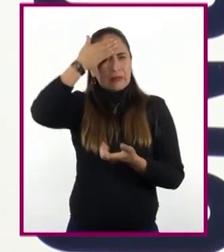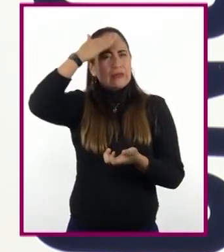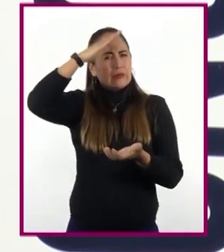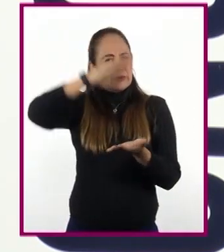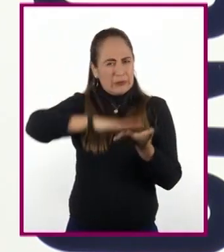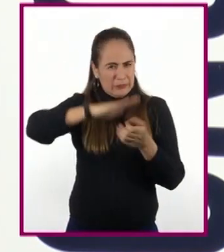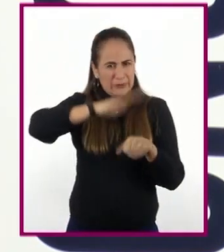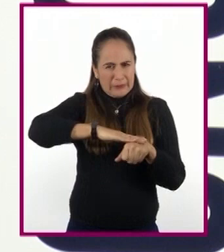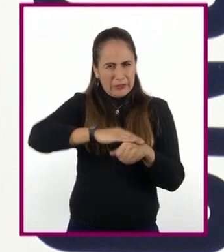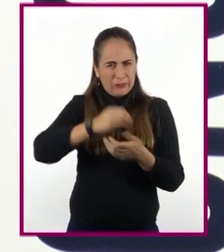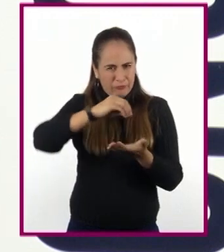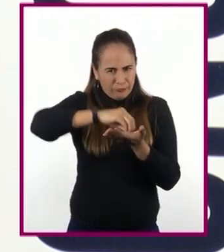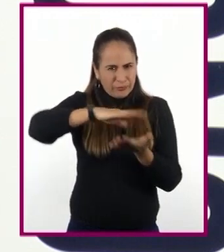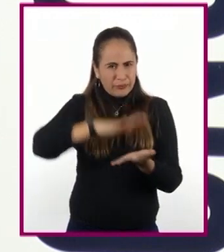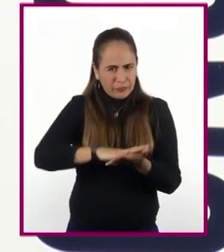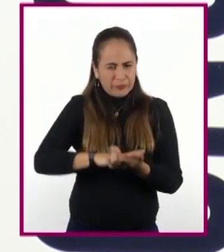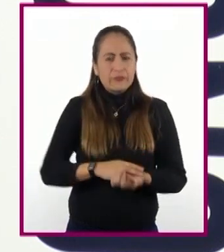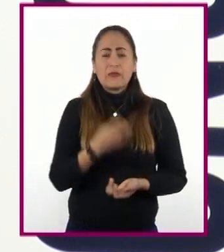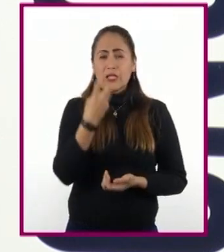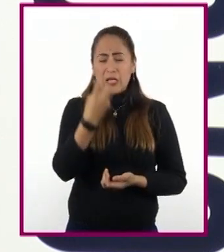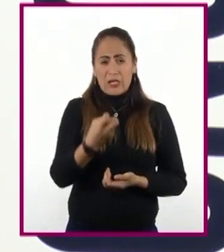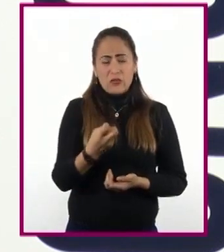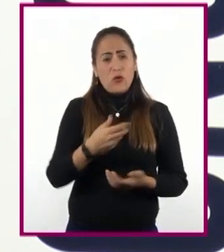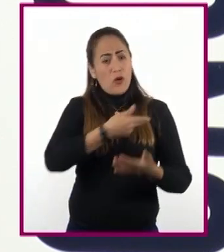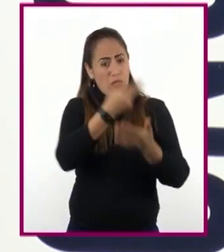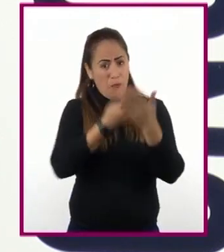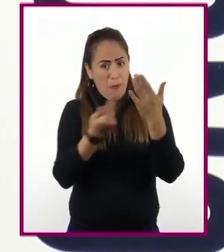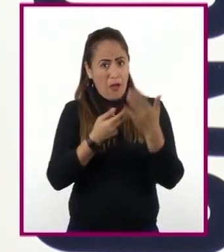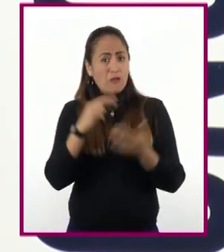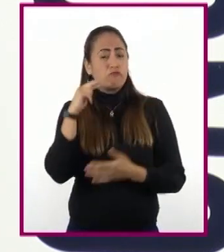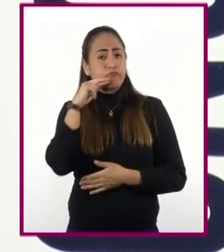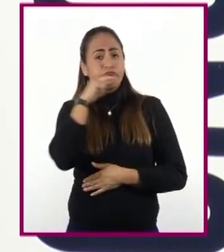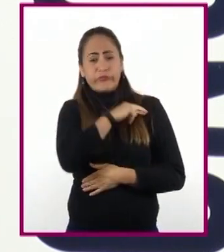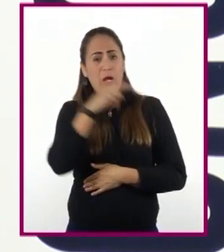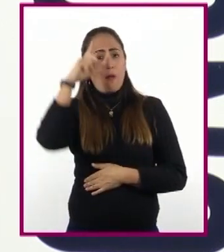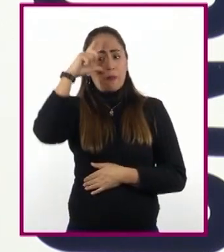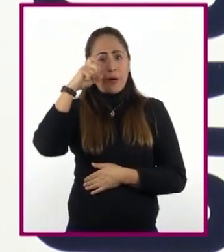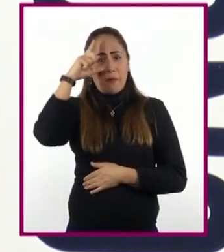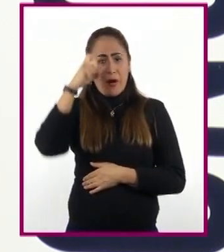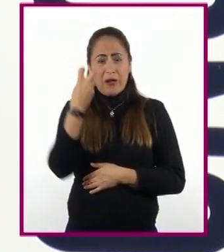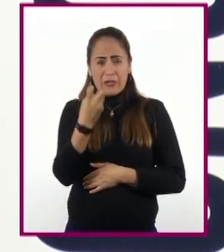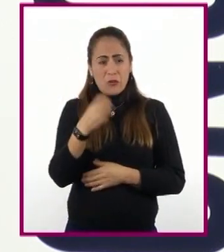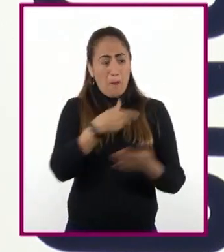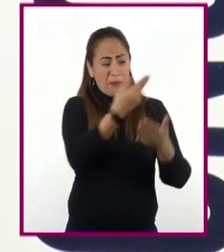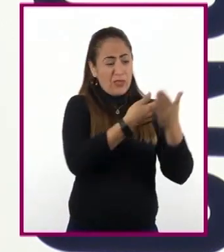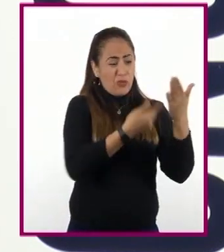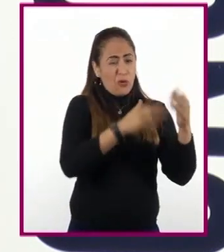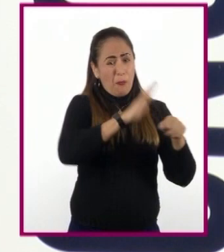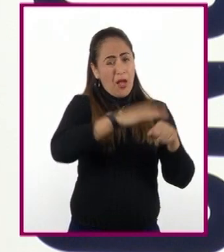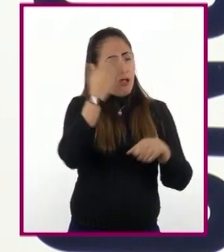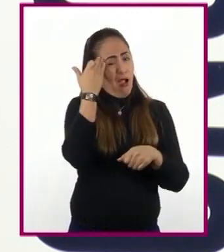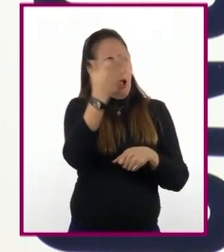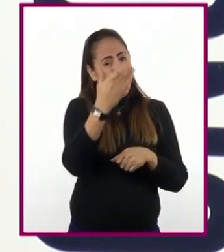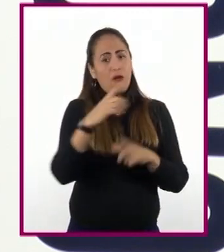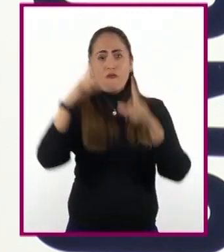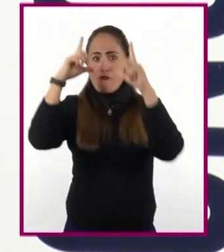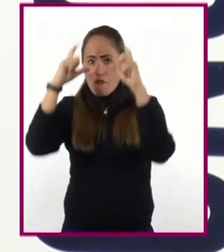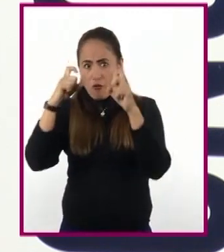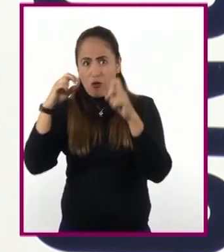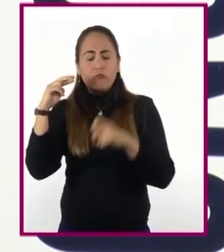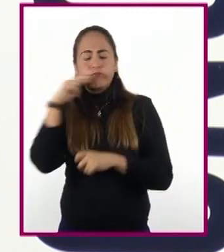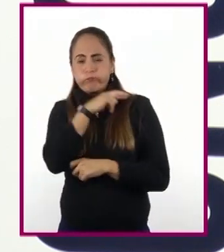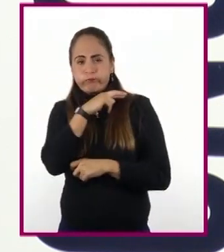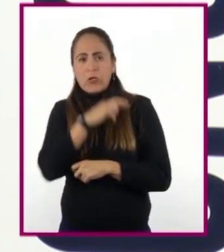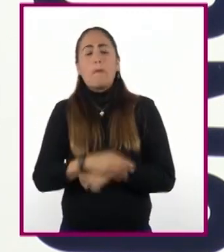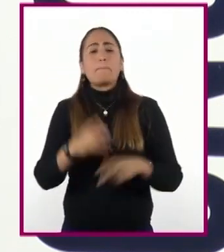pues reproducir una imagen se llevaba a cabo en menos tiempo del requerido en una pintura. Además de que más personas eran